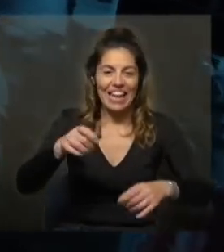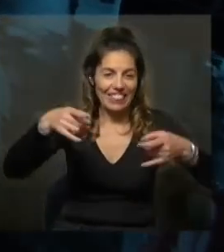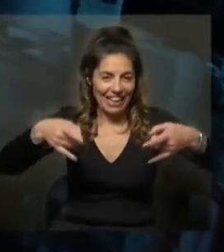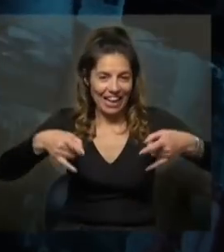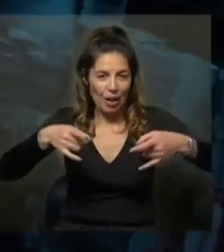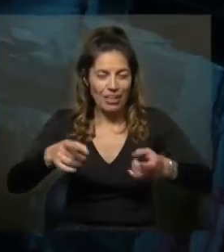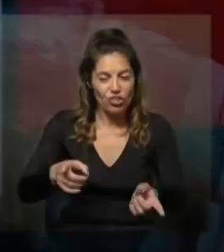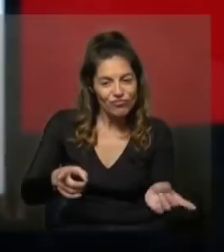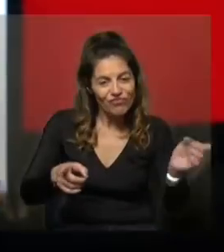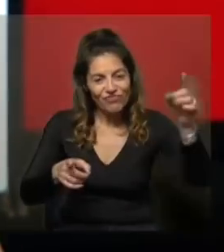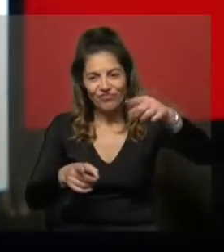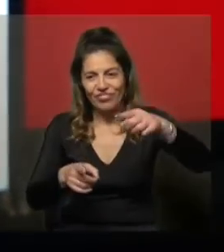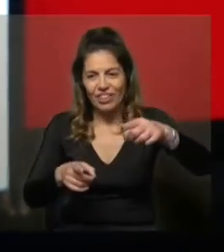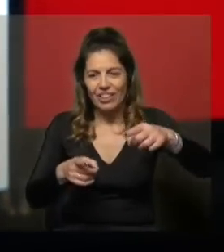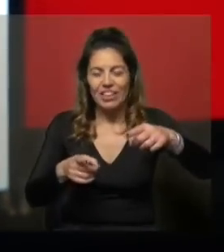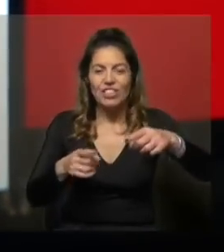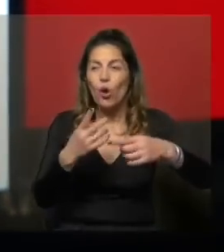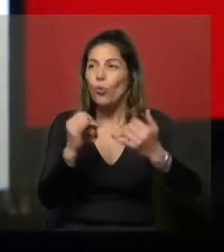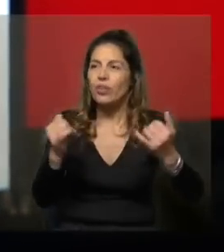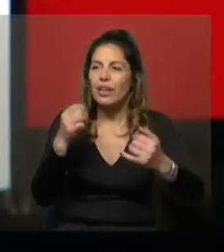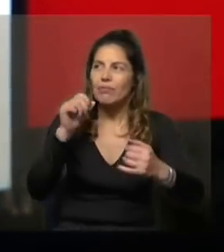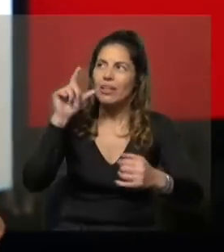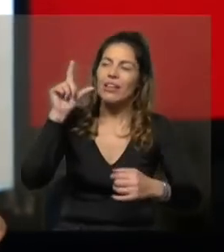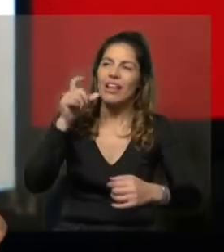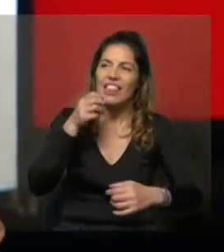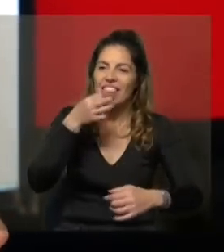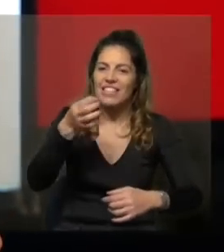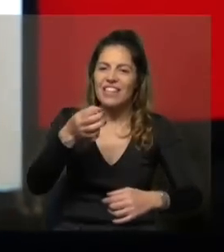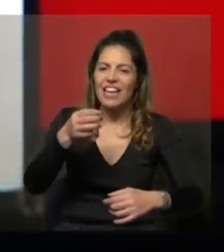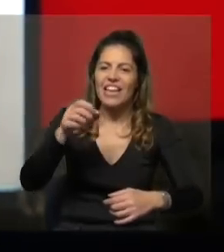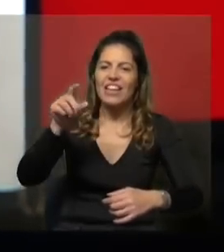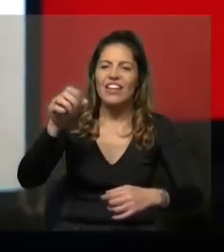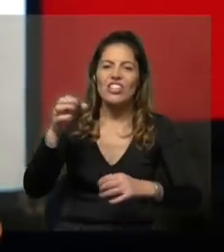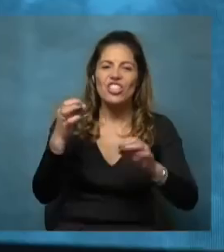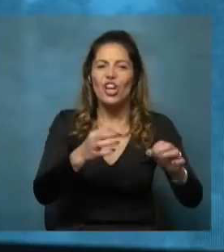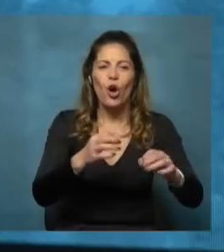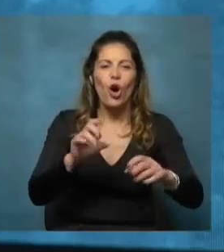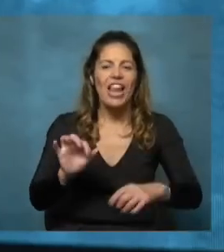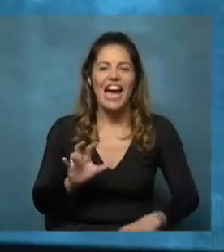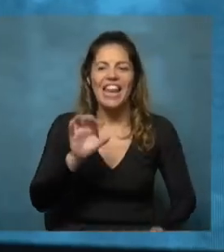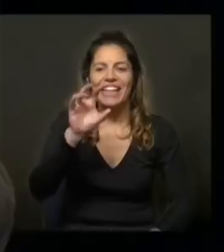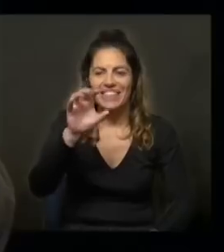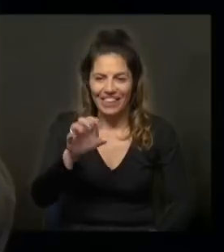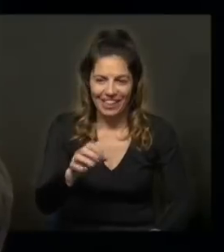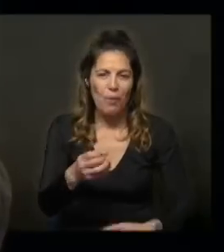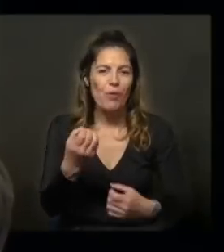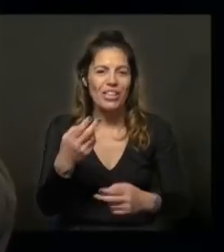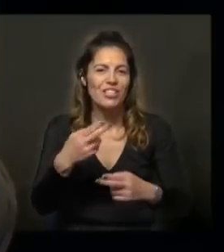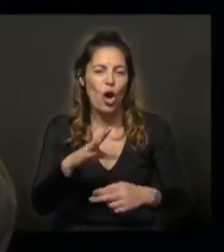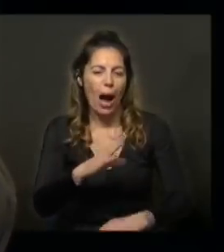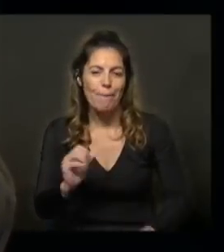Entonces abrió un ojo un día y me dijo llegó la araña trepadora y ahí quedó y ahí quedó la araña